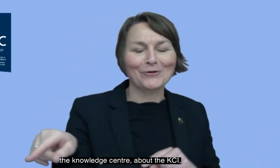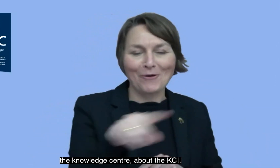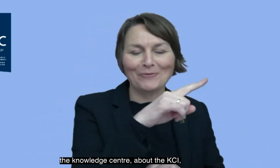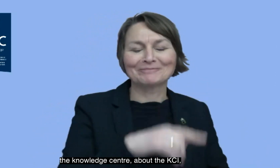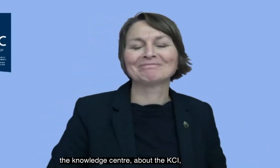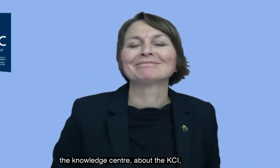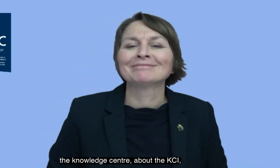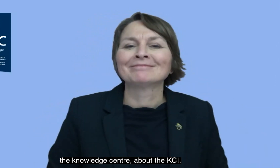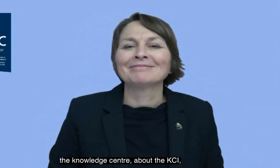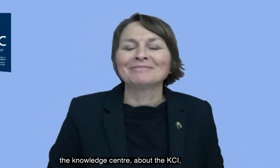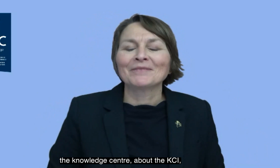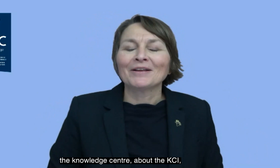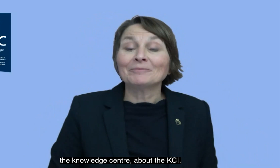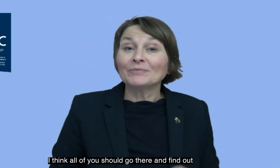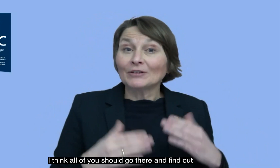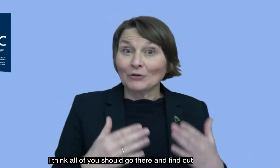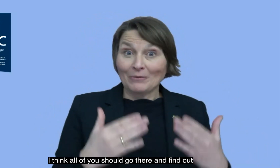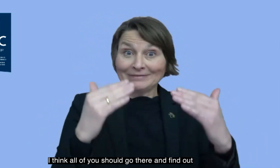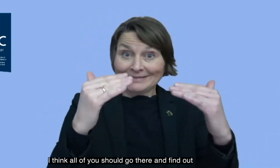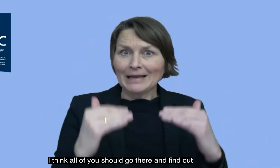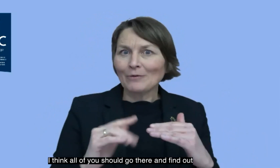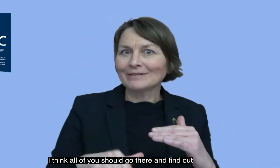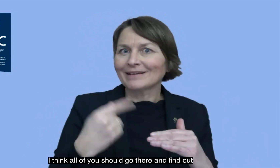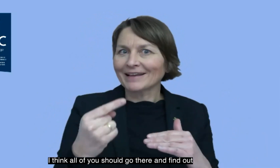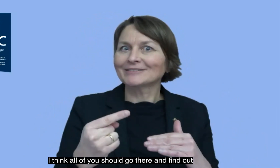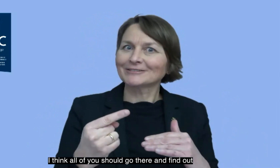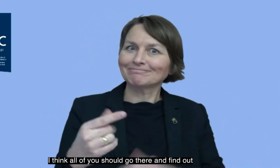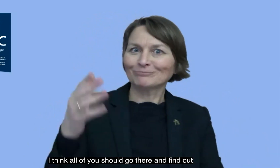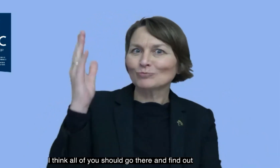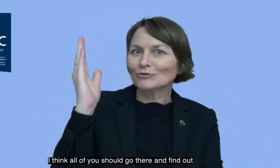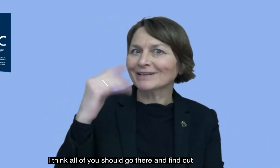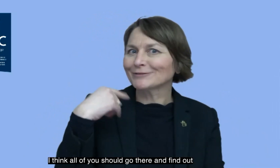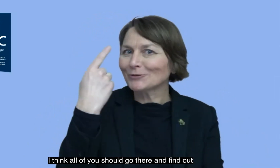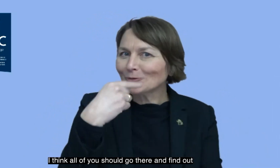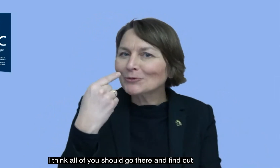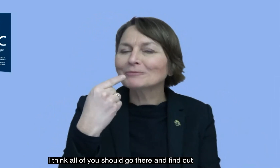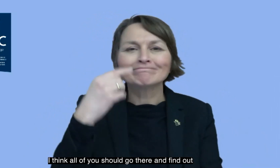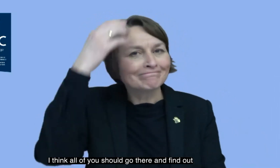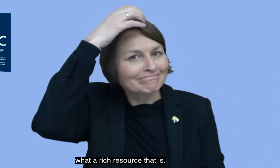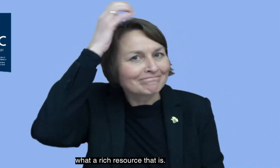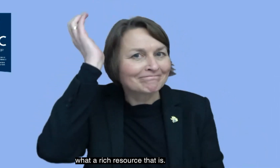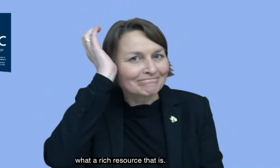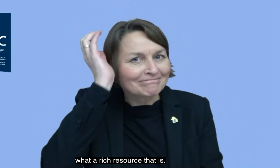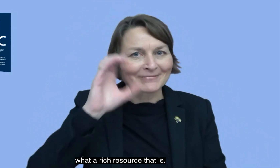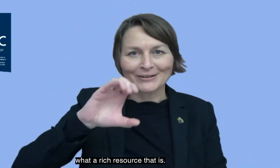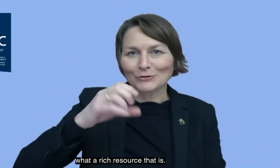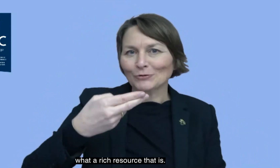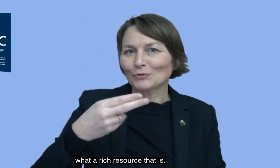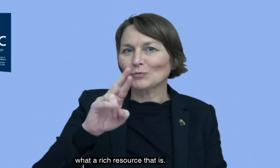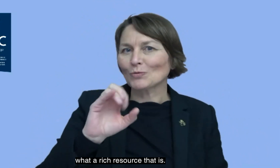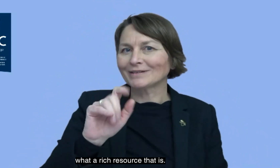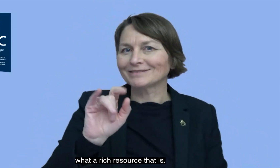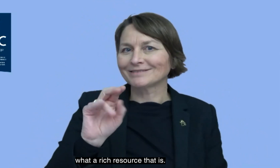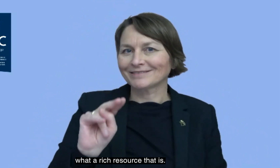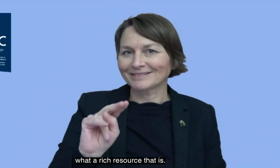del KCI o del Centro de Conocimiento, es importante. Creo que todos podemos ingresar a este